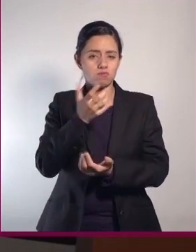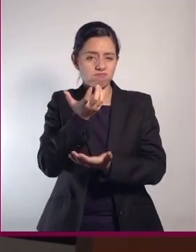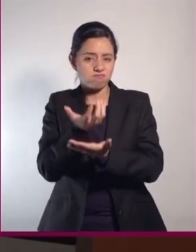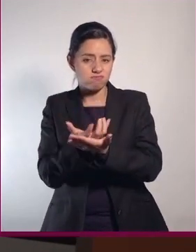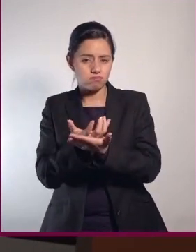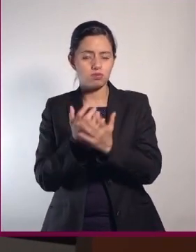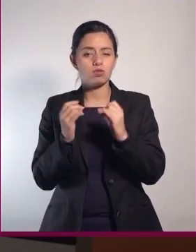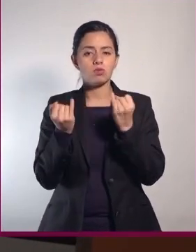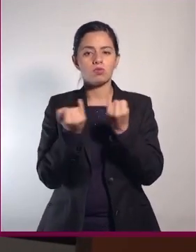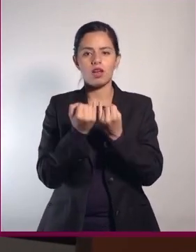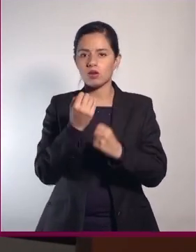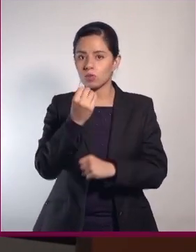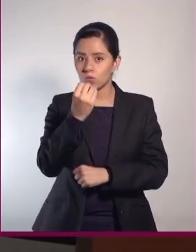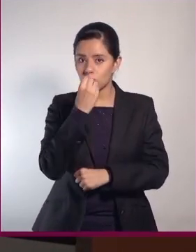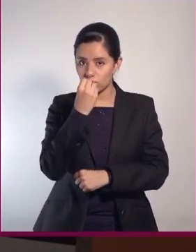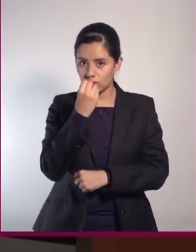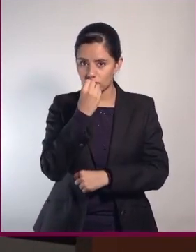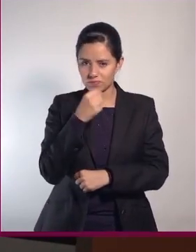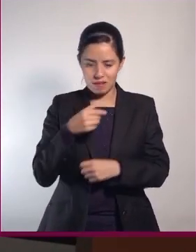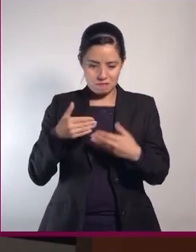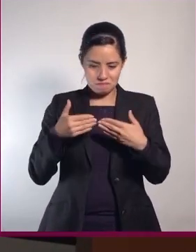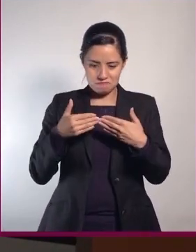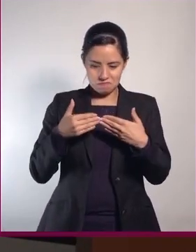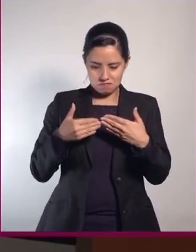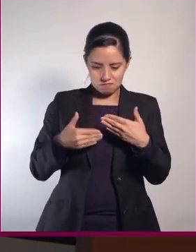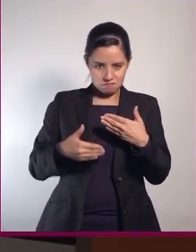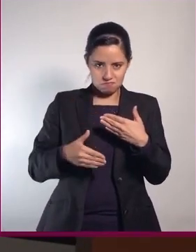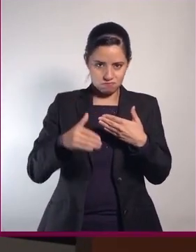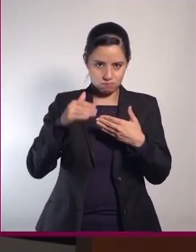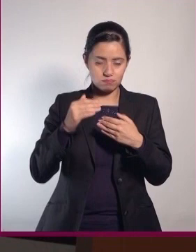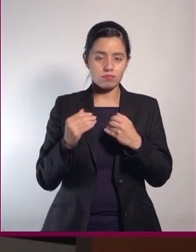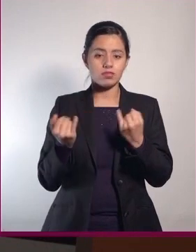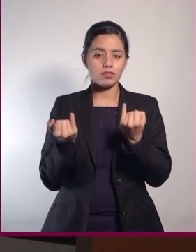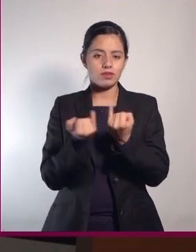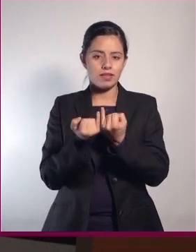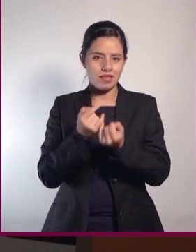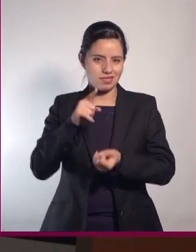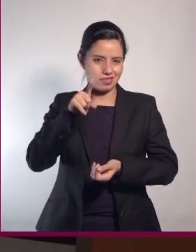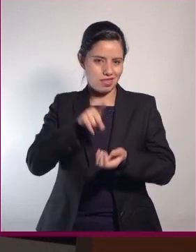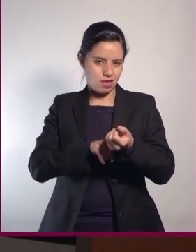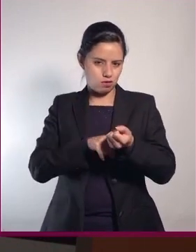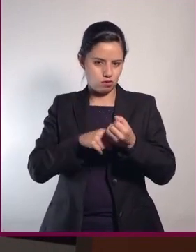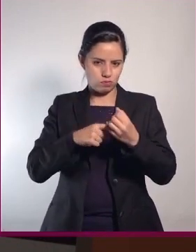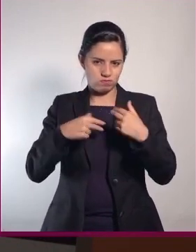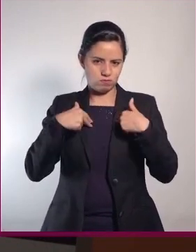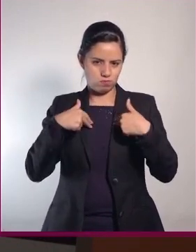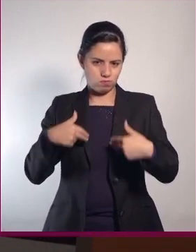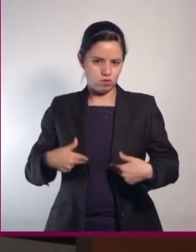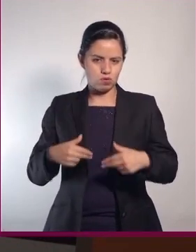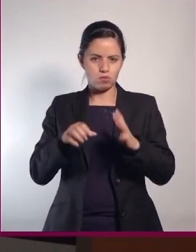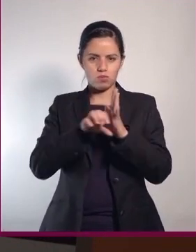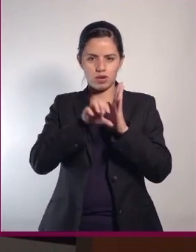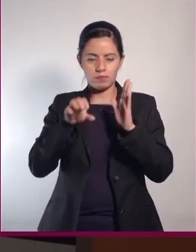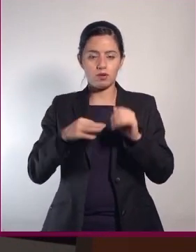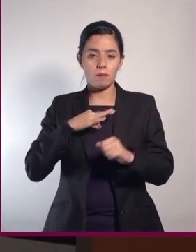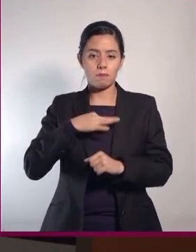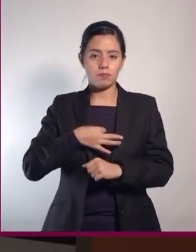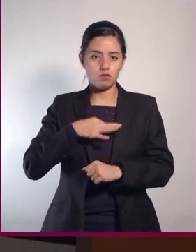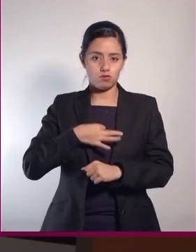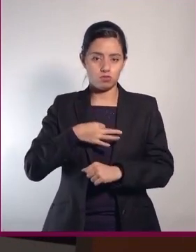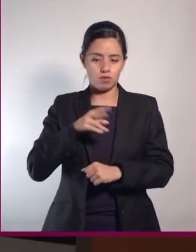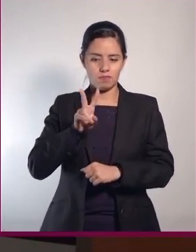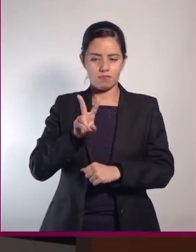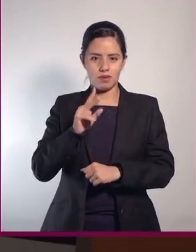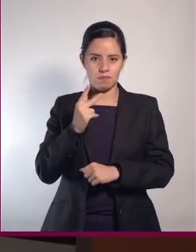comemos durante toda la vida, y una serie de factores biológicos importantes, por ejemplo, virus como el virus del papiloma